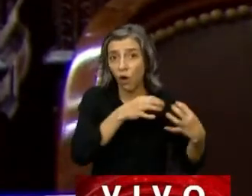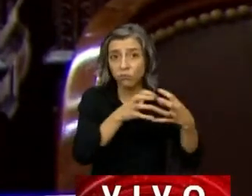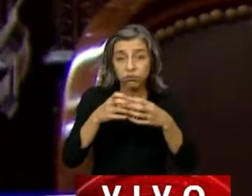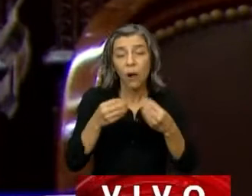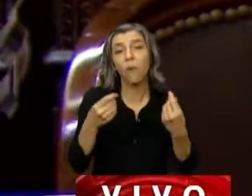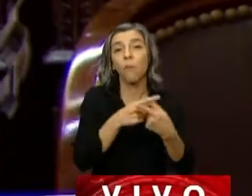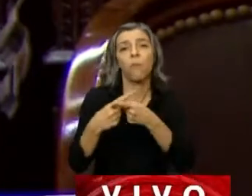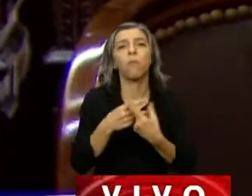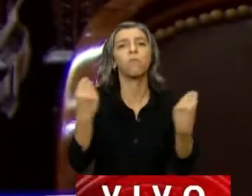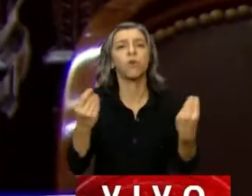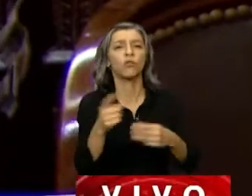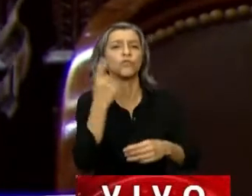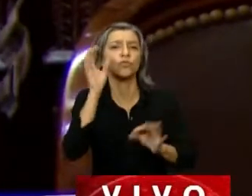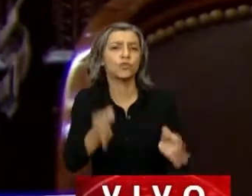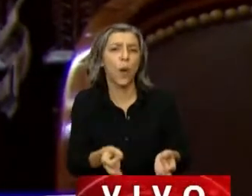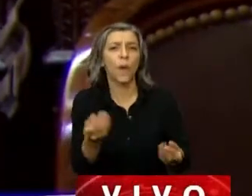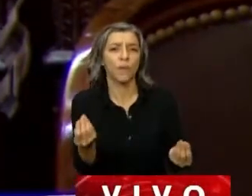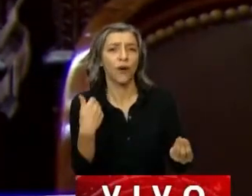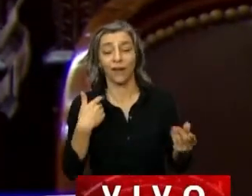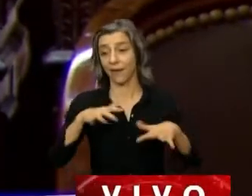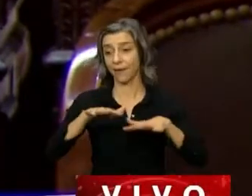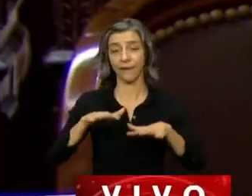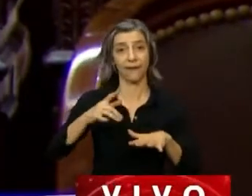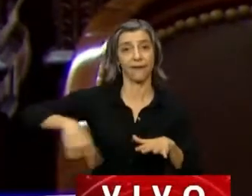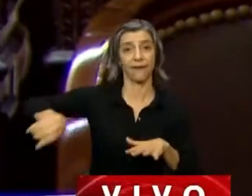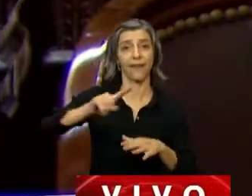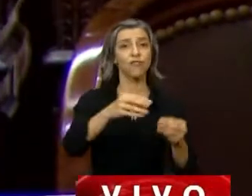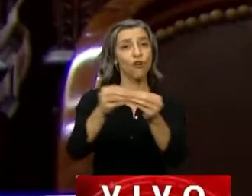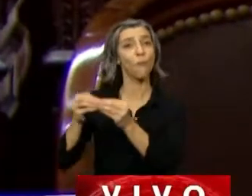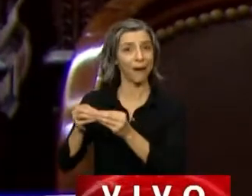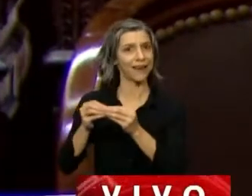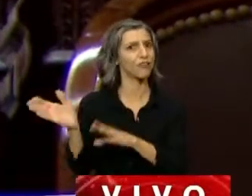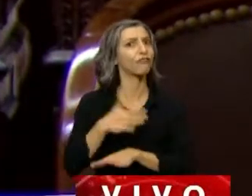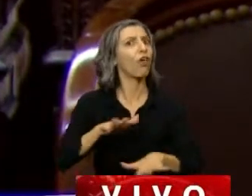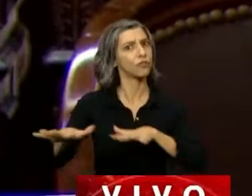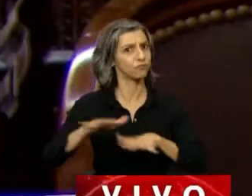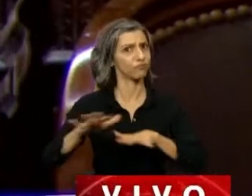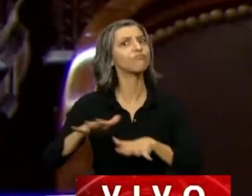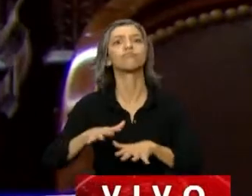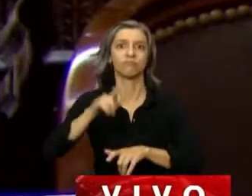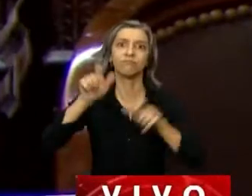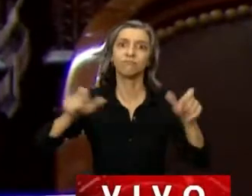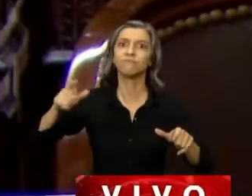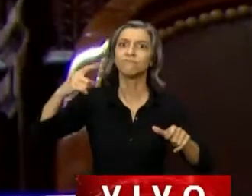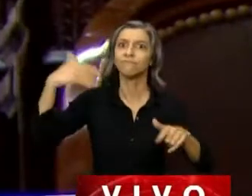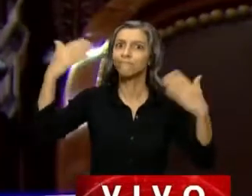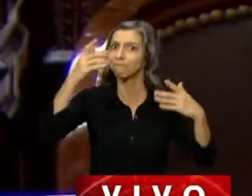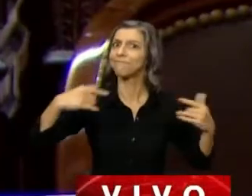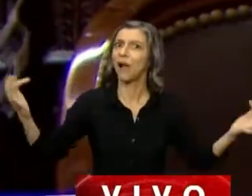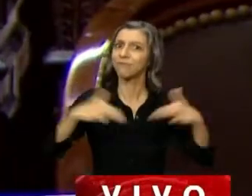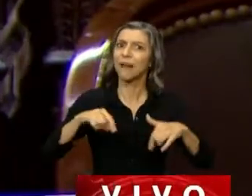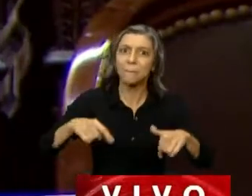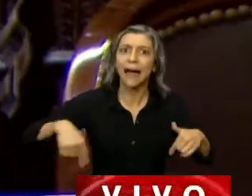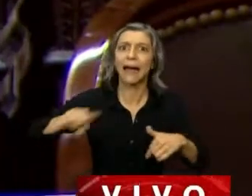tiene que ver con el activismo de todos los compañeros y compañeras que desde los distintos lugares se han movilizado para que estemos discutiéndolo. Y por